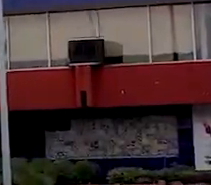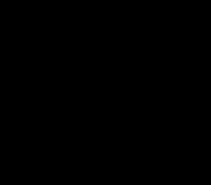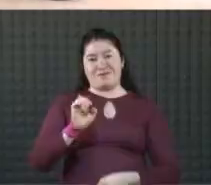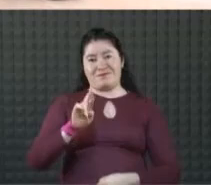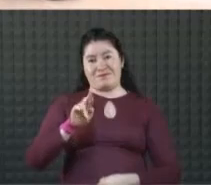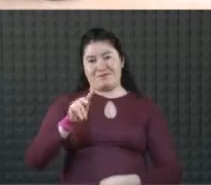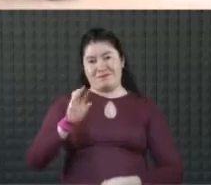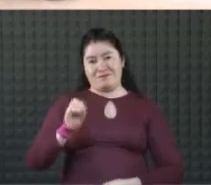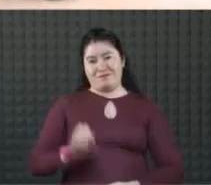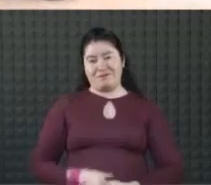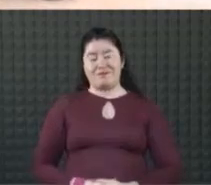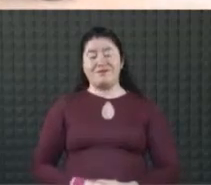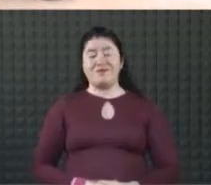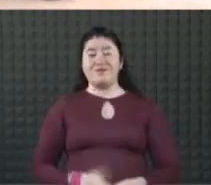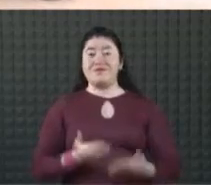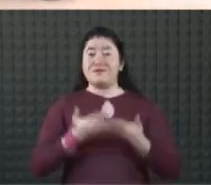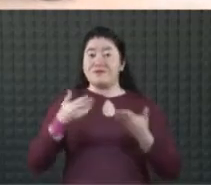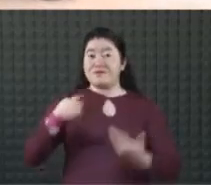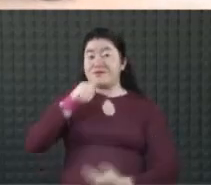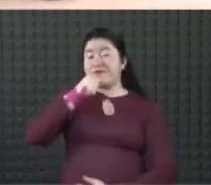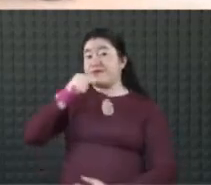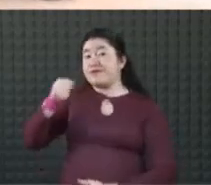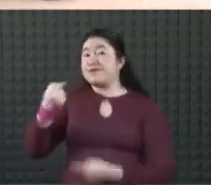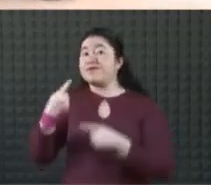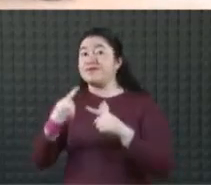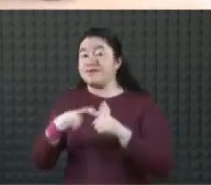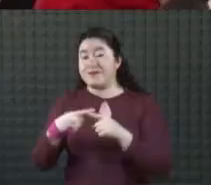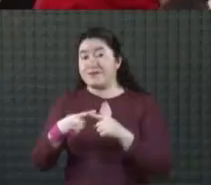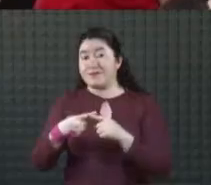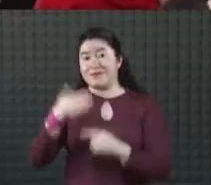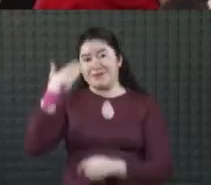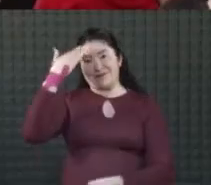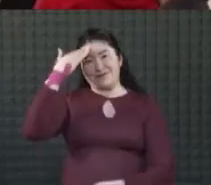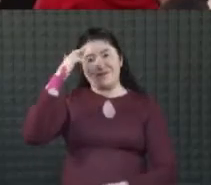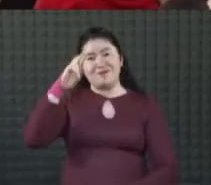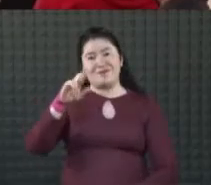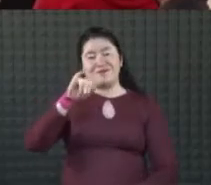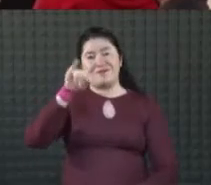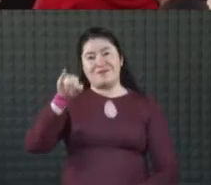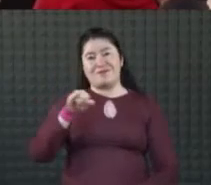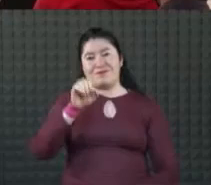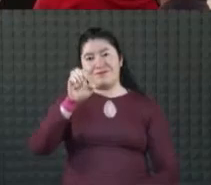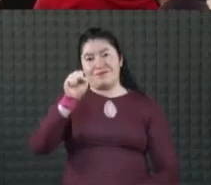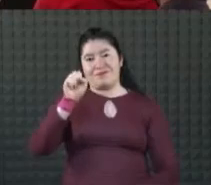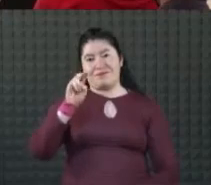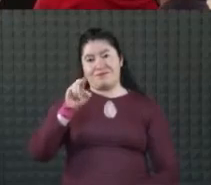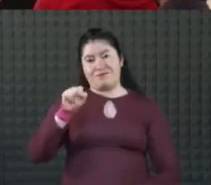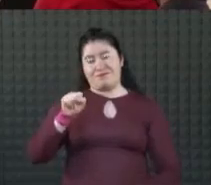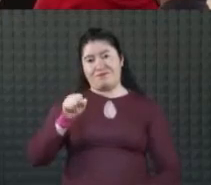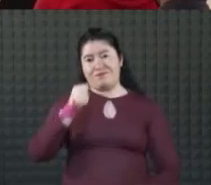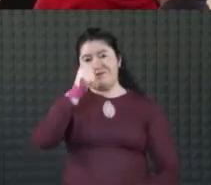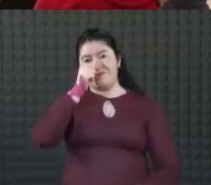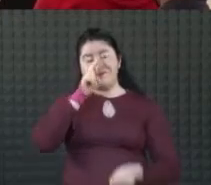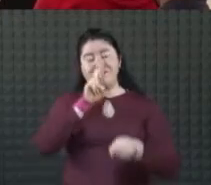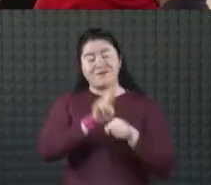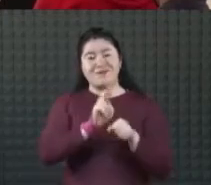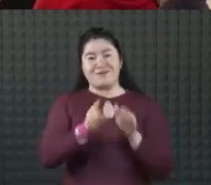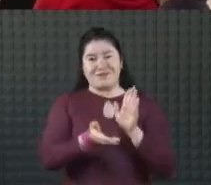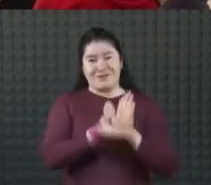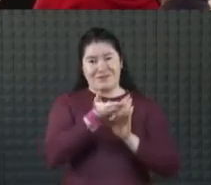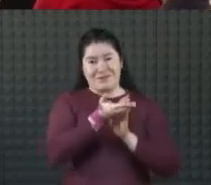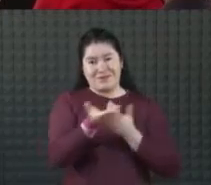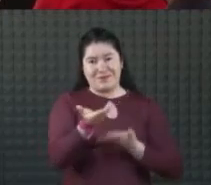atención. Cedemos el uso de la voz al maestro Jesús Antonio Esteva Medina, secretario de Obras y